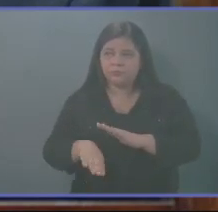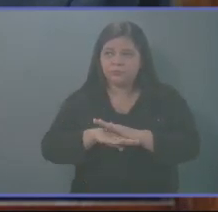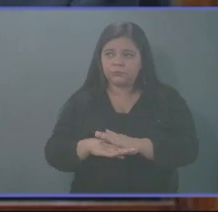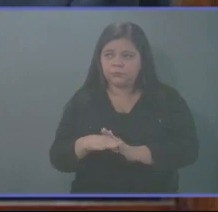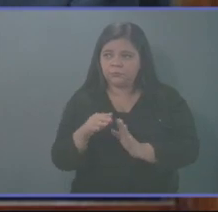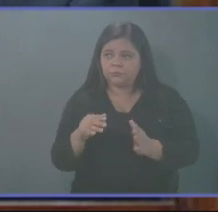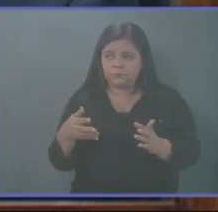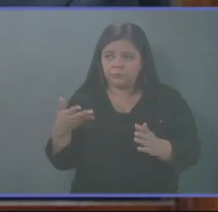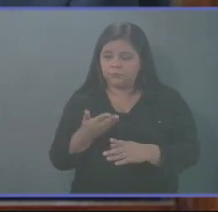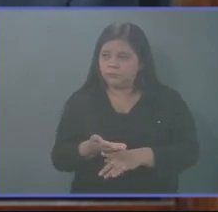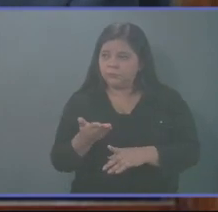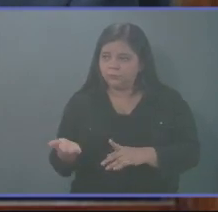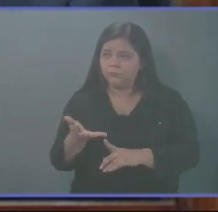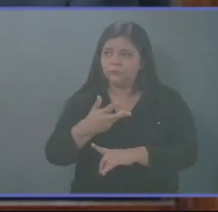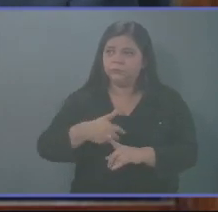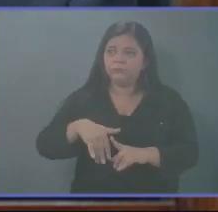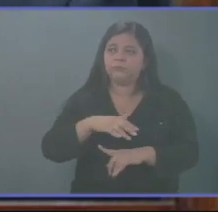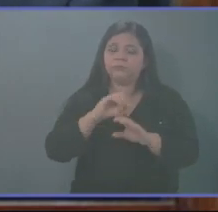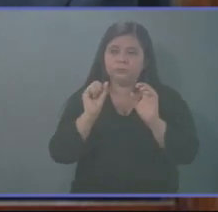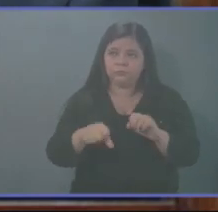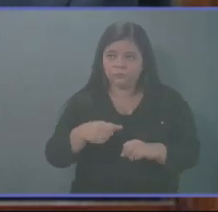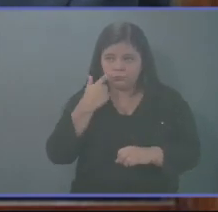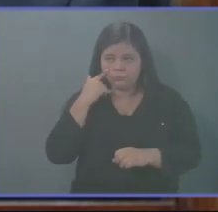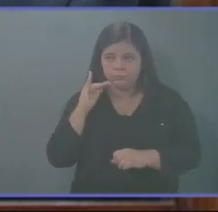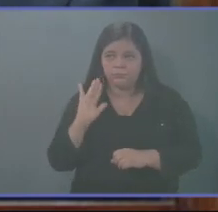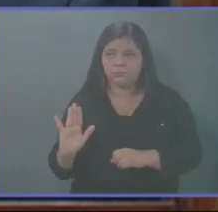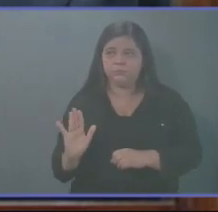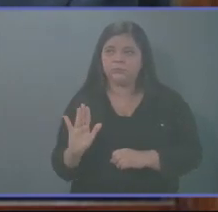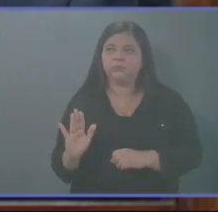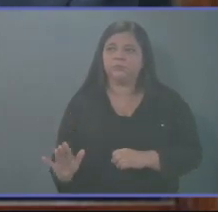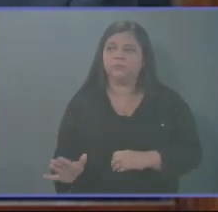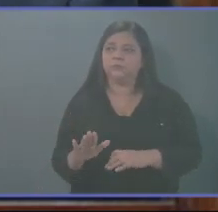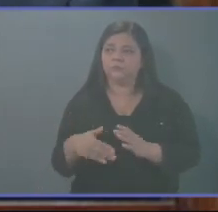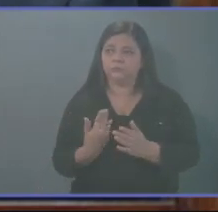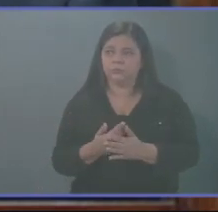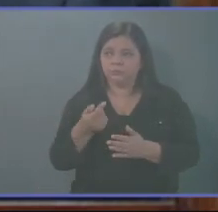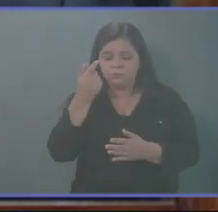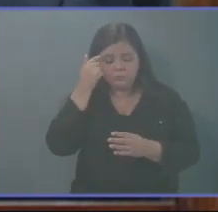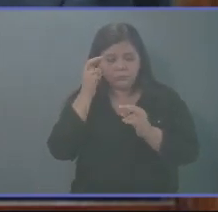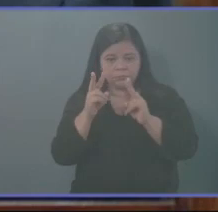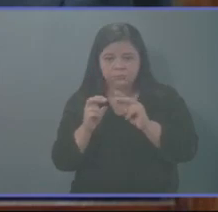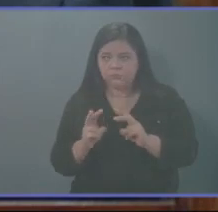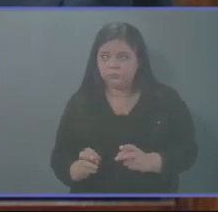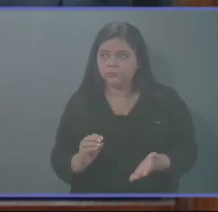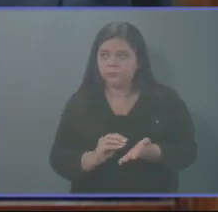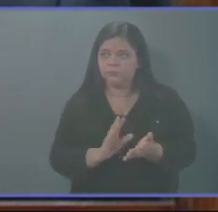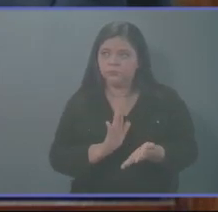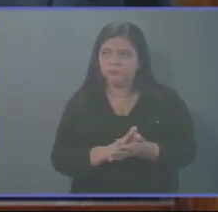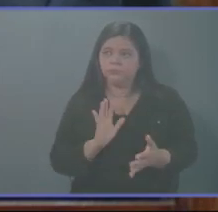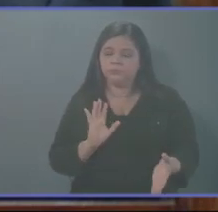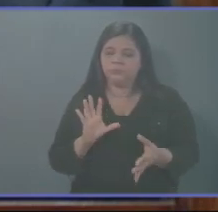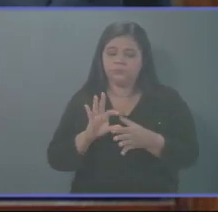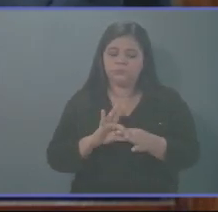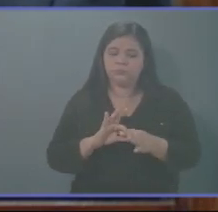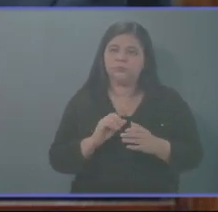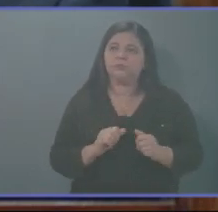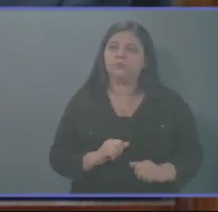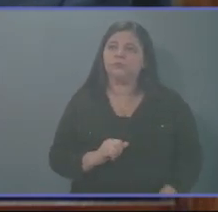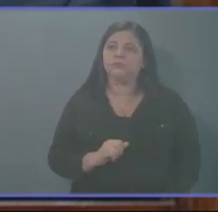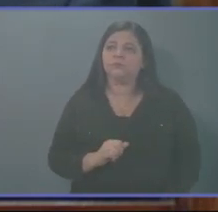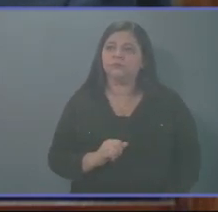o circunstancias sean probados y se trate mediante el examen respectivo establecer la relación con el hecho